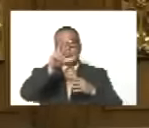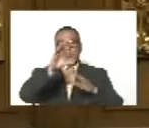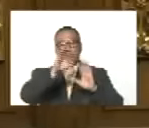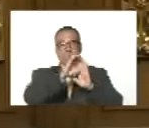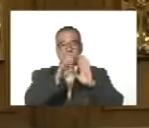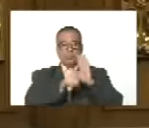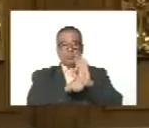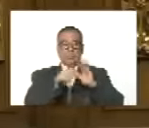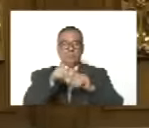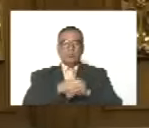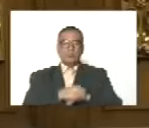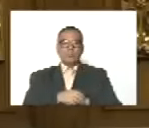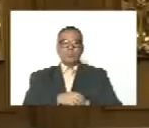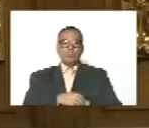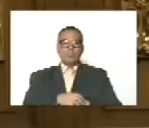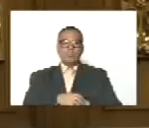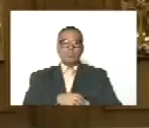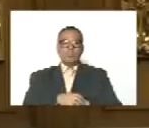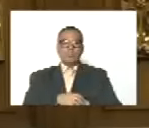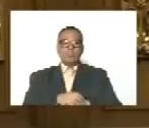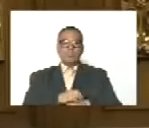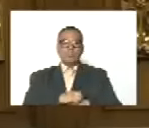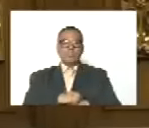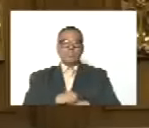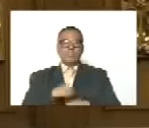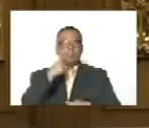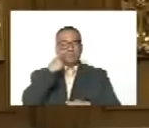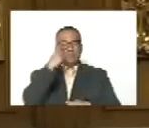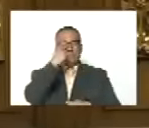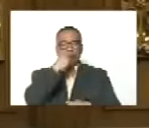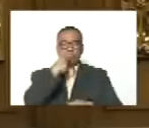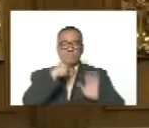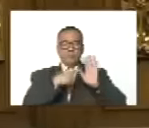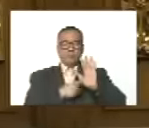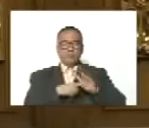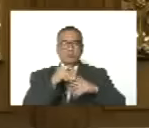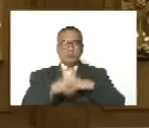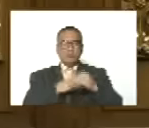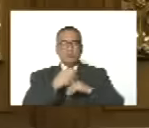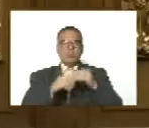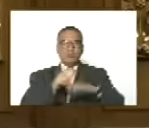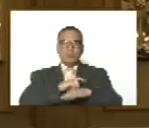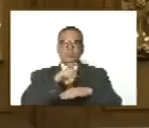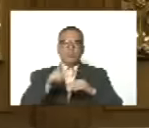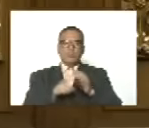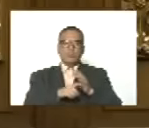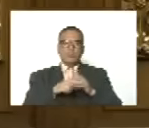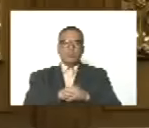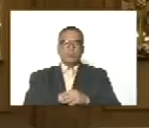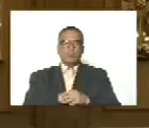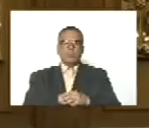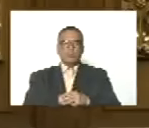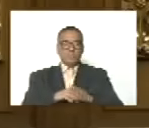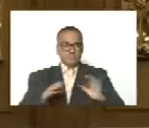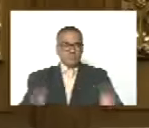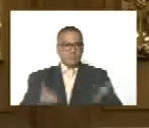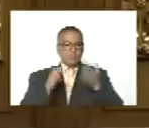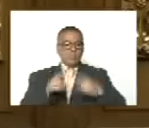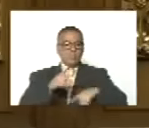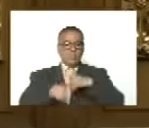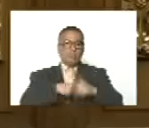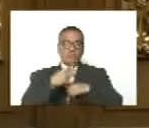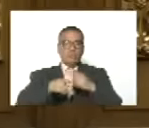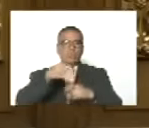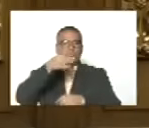capítulos que enrostran las disposiciones generales, la promoción, la producción